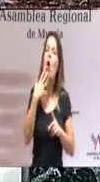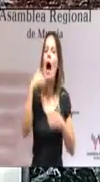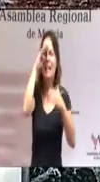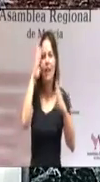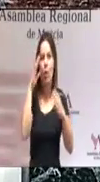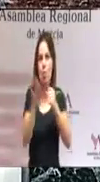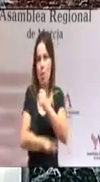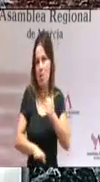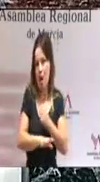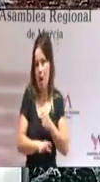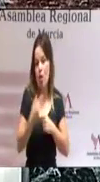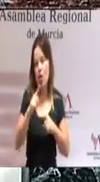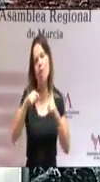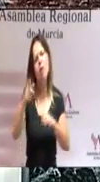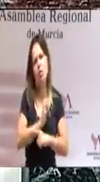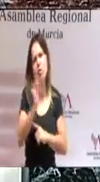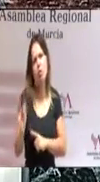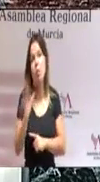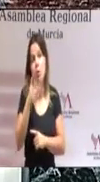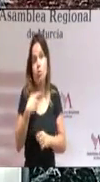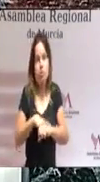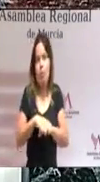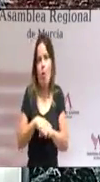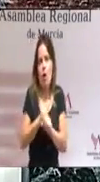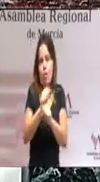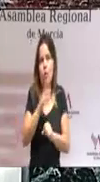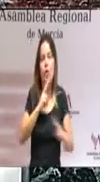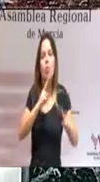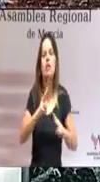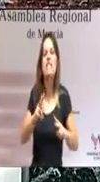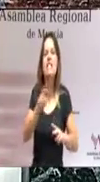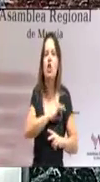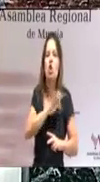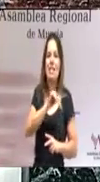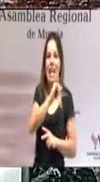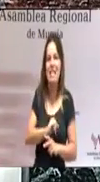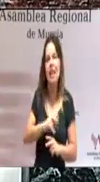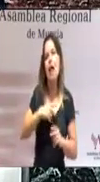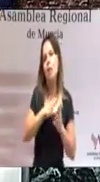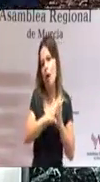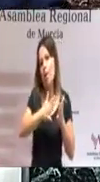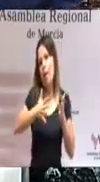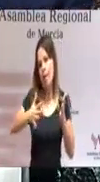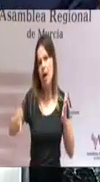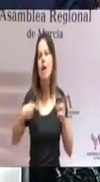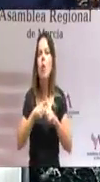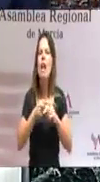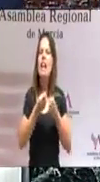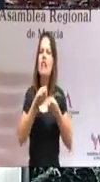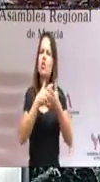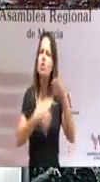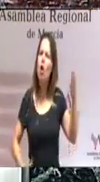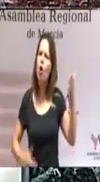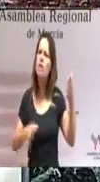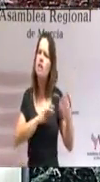primaria, que lo voy a dejar para el siguiente turno porque si no va a ser imposible contestar al señor Sánchez, etcétera, etcétera, etcétera. Ha sido un discurso, una intervención,